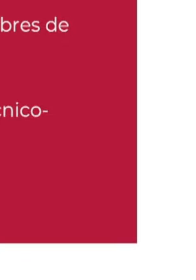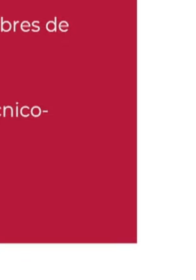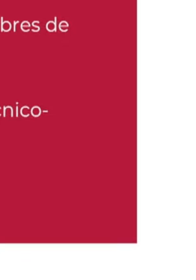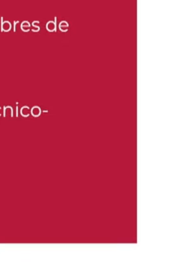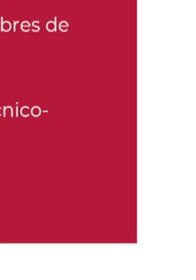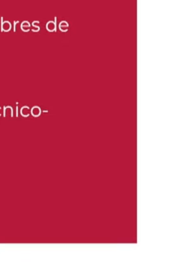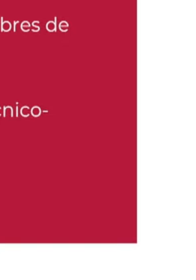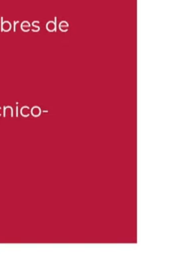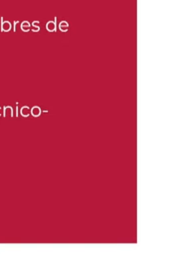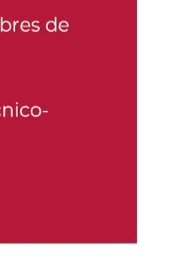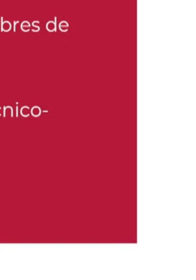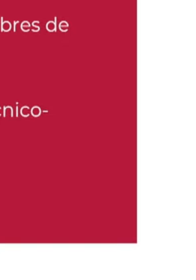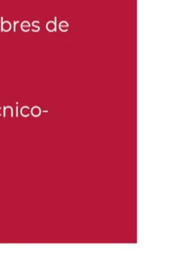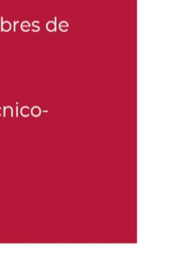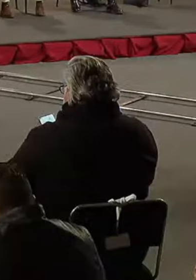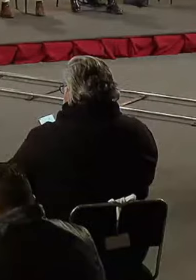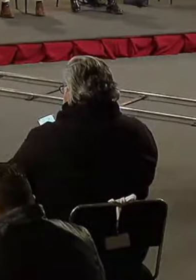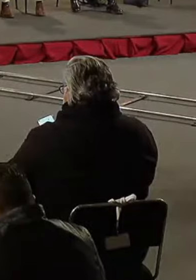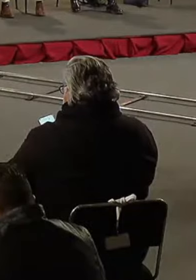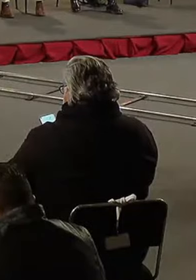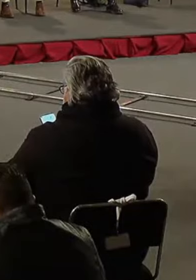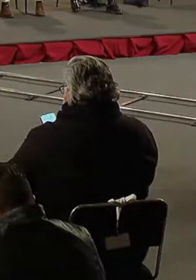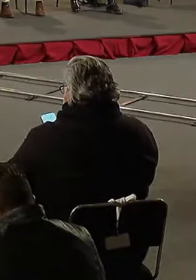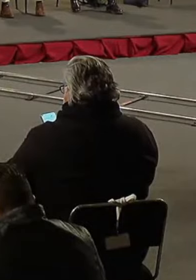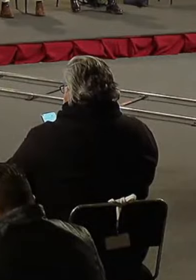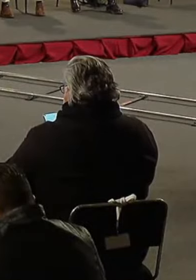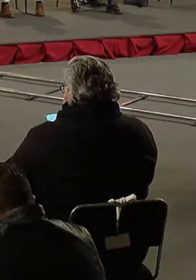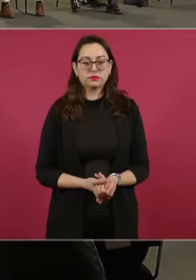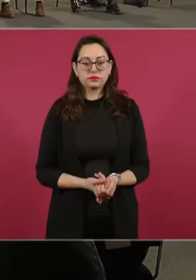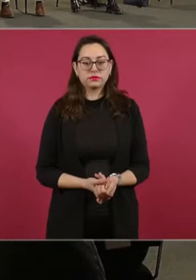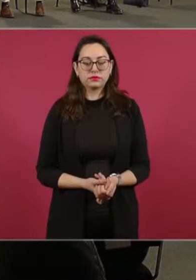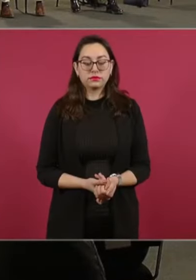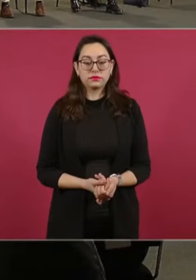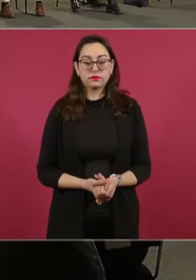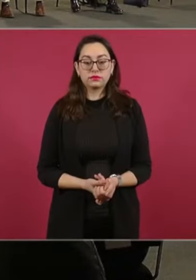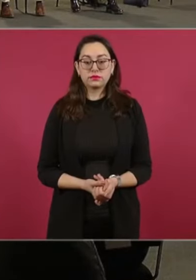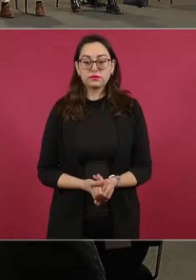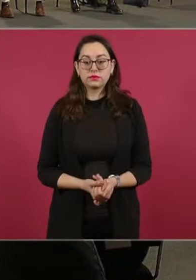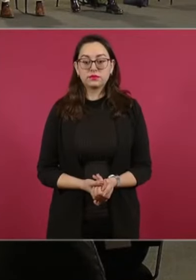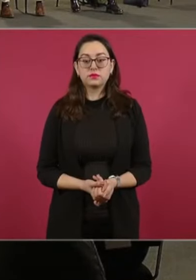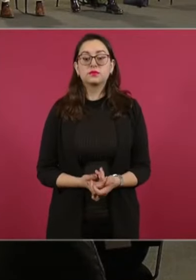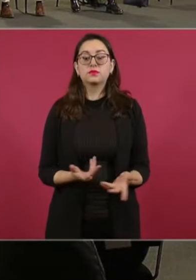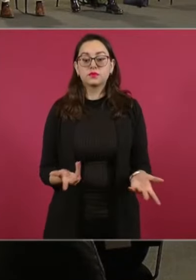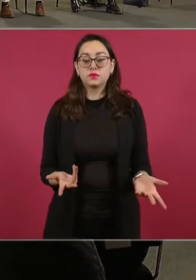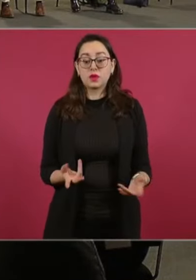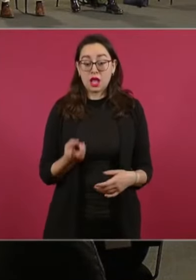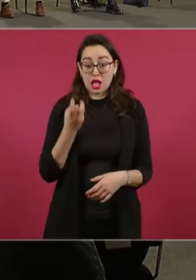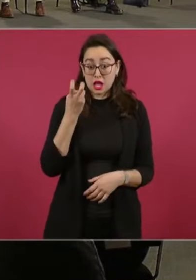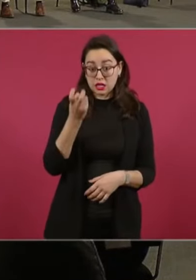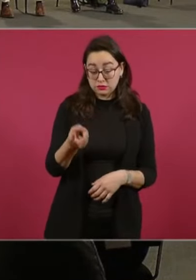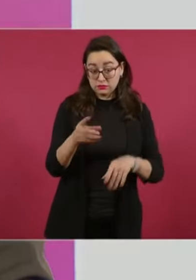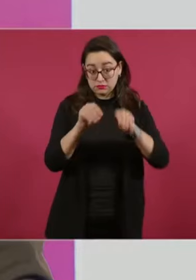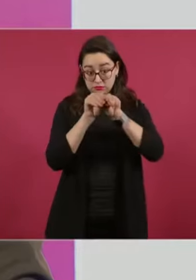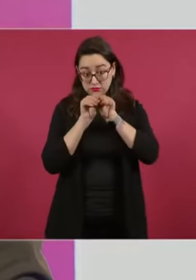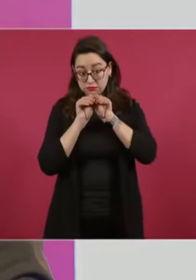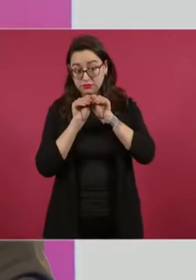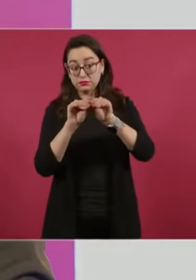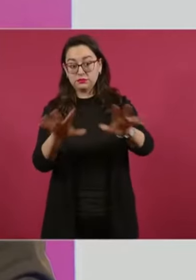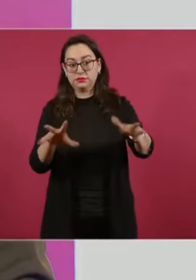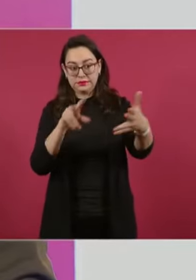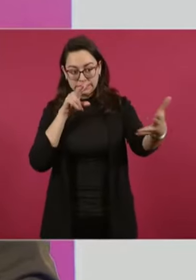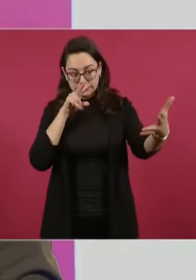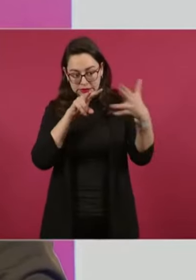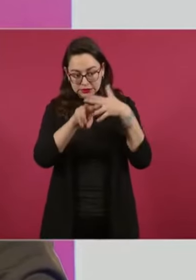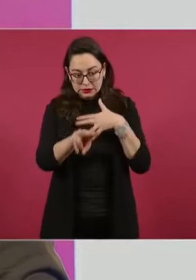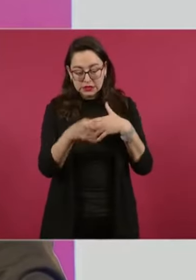los más altos estándares técnicos y científicos y de conducción ética. Con ello, garantizamos transparencia en la evaluación de